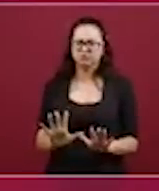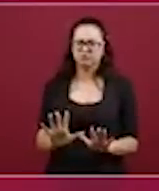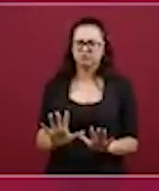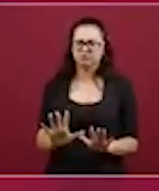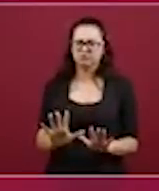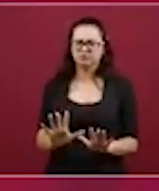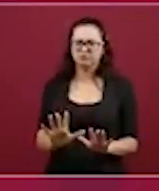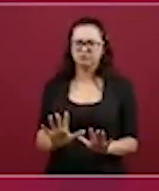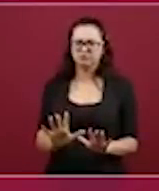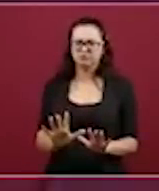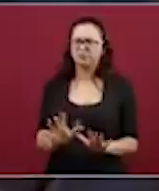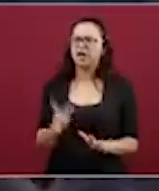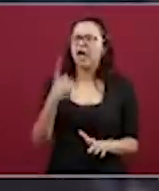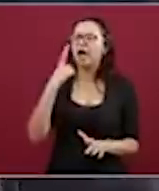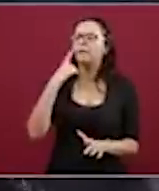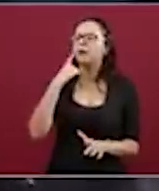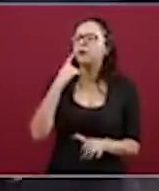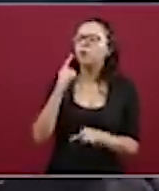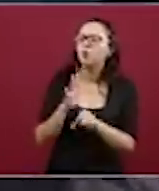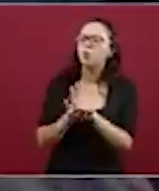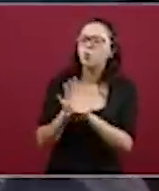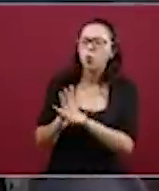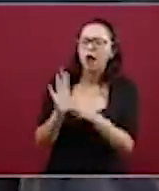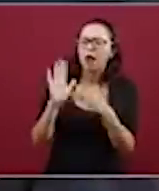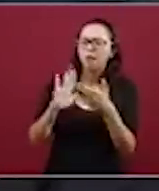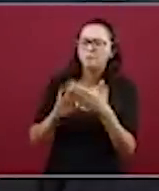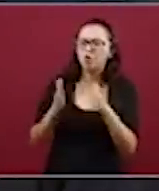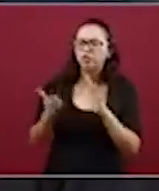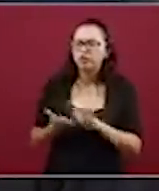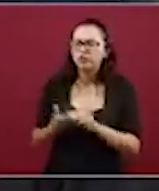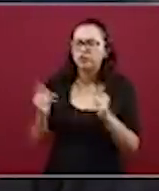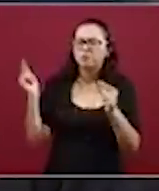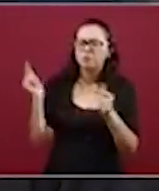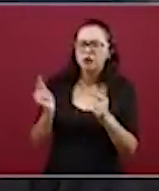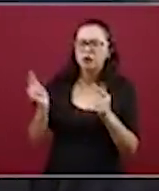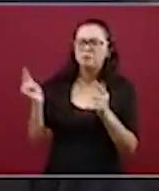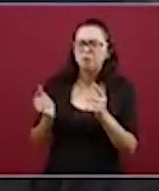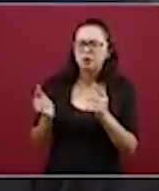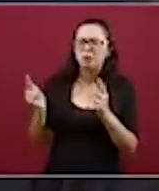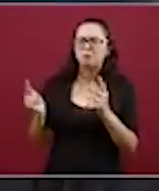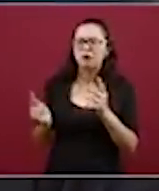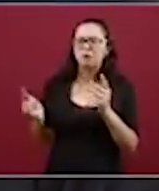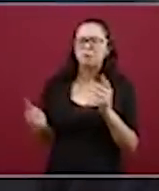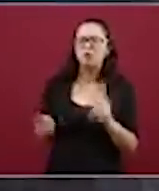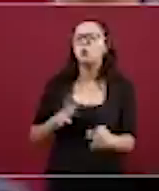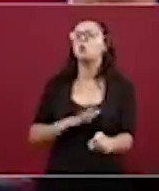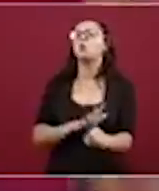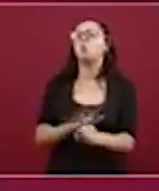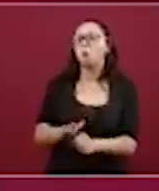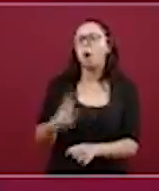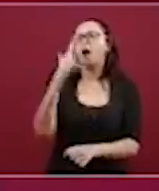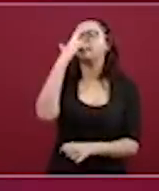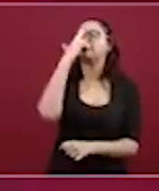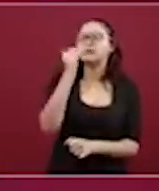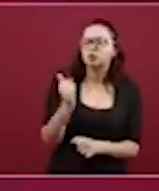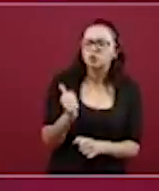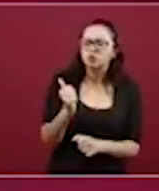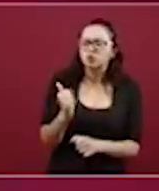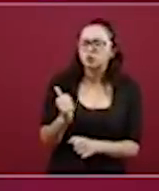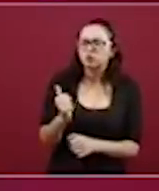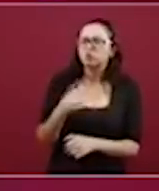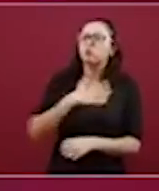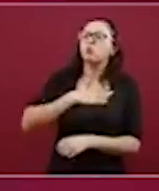si no se argumentan las cosas, si no se tiene la razón, si no es una causa